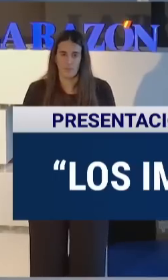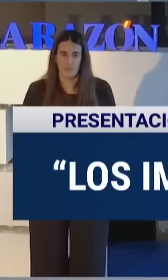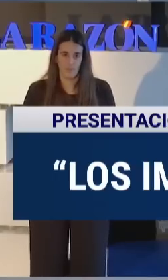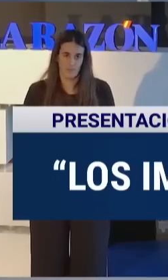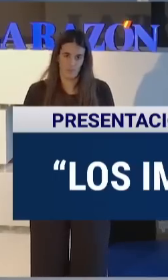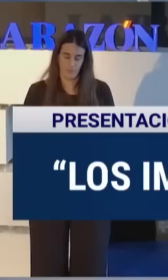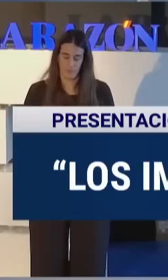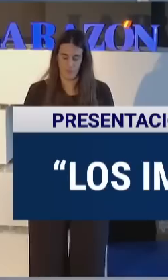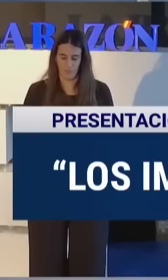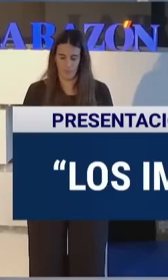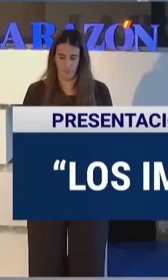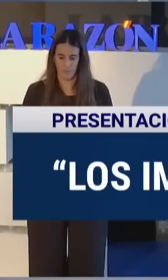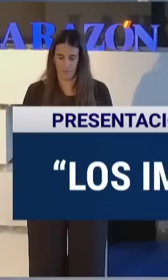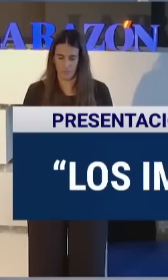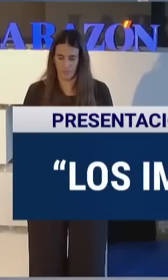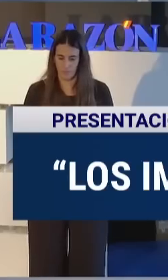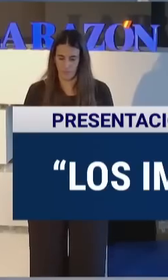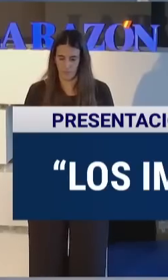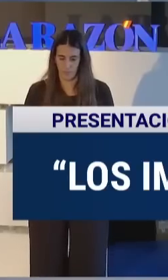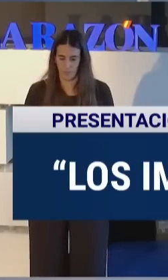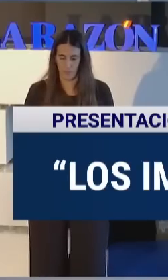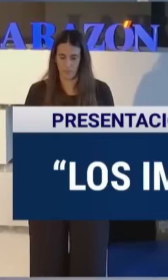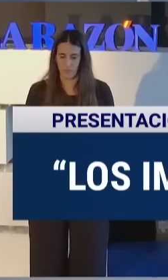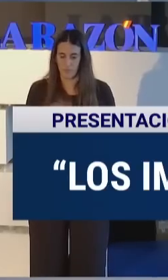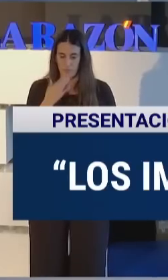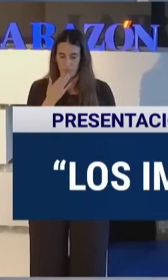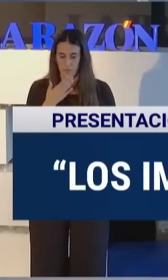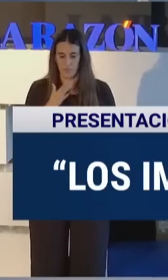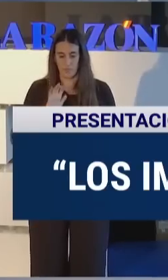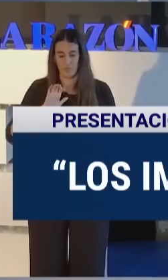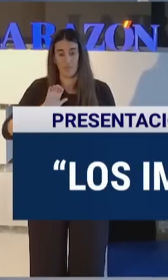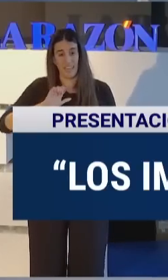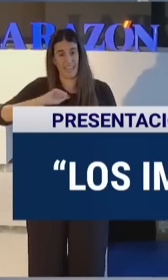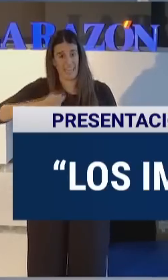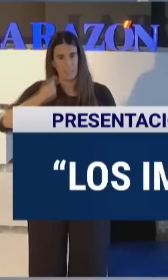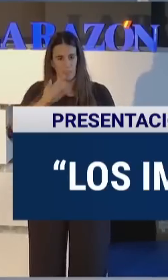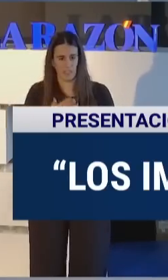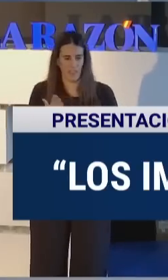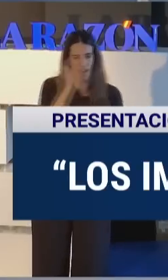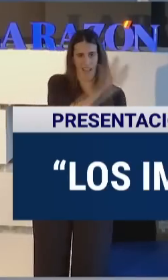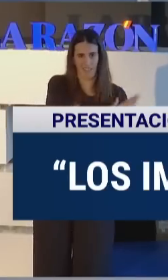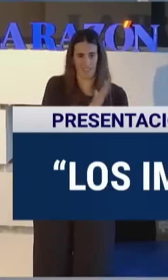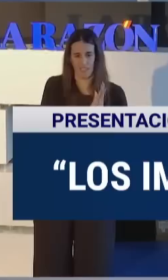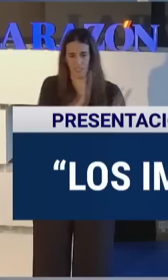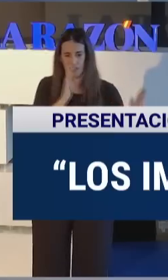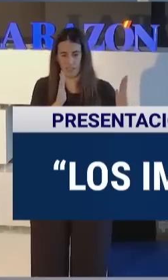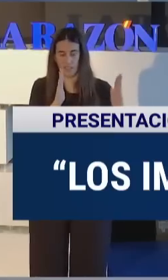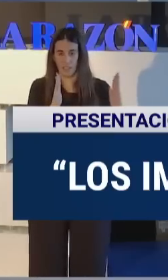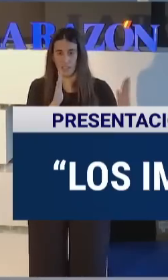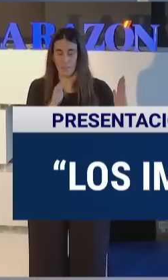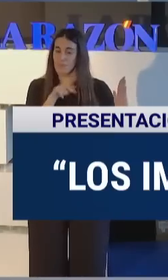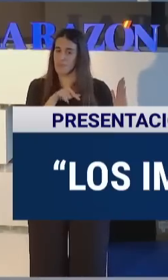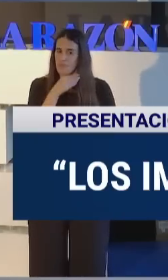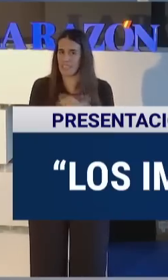la última etapa del kirchnerismo, antes de que llegáramos nosotros al poder,